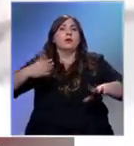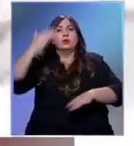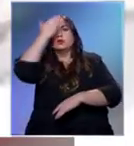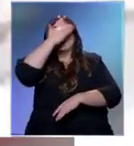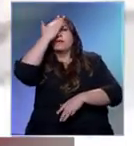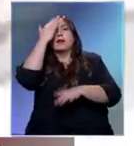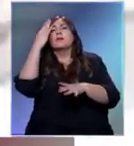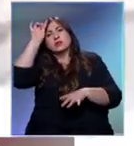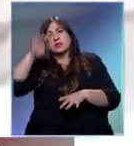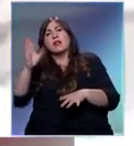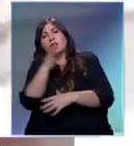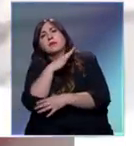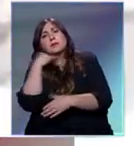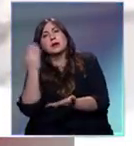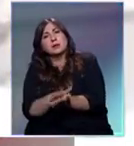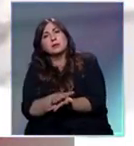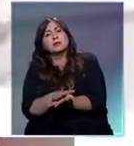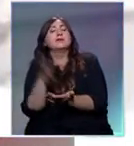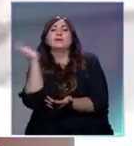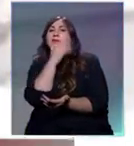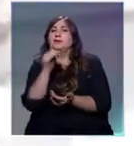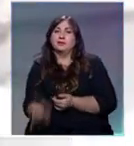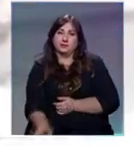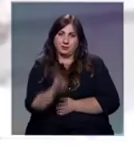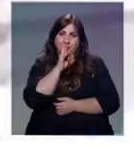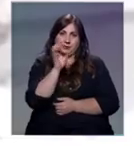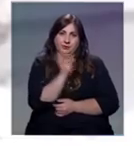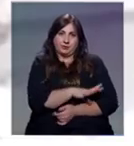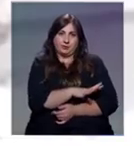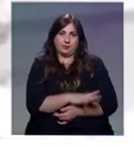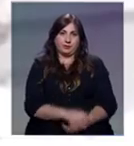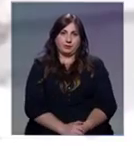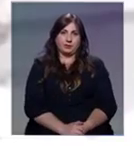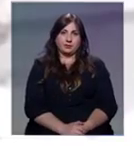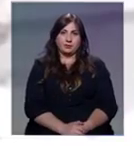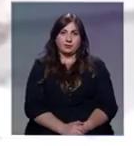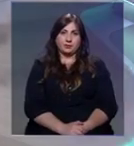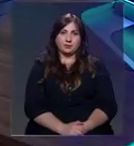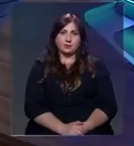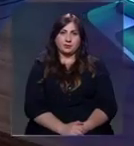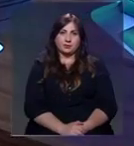terminales que hasta ahora no tiene respuesta en Chile.